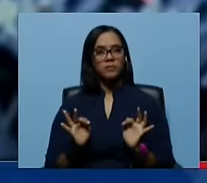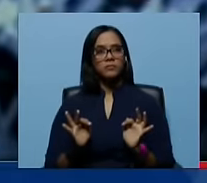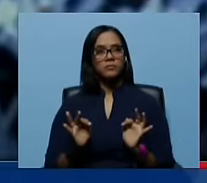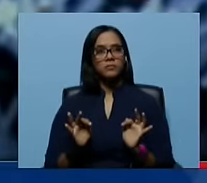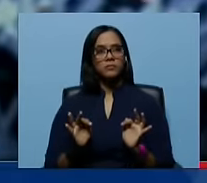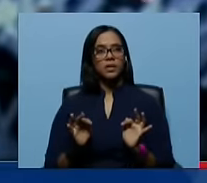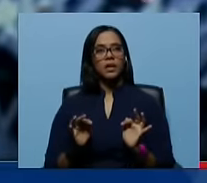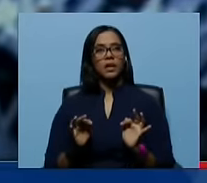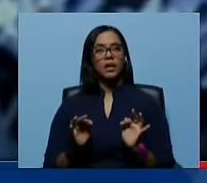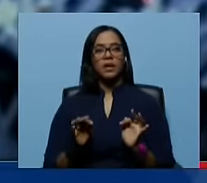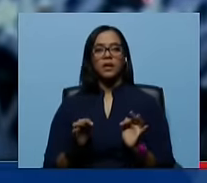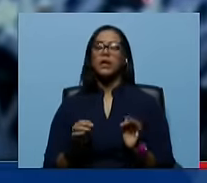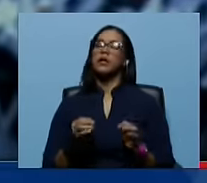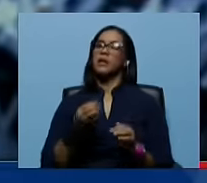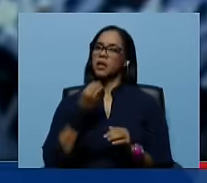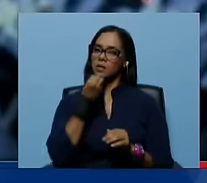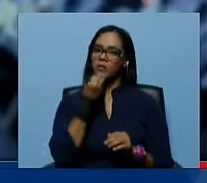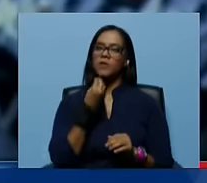que fue exitosa.